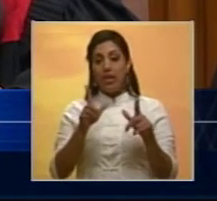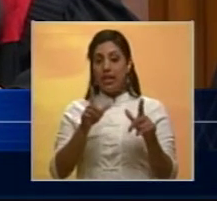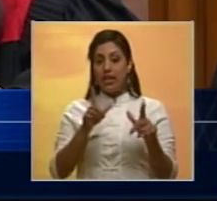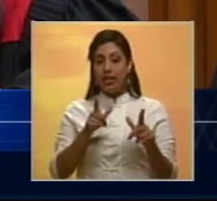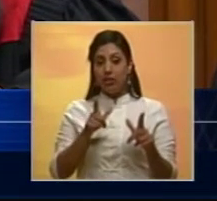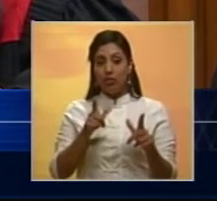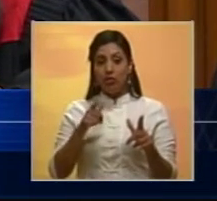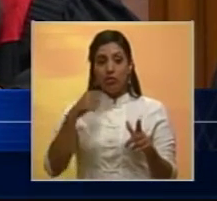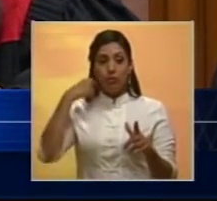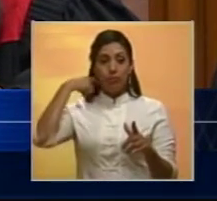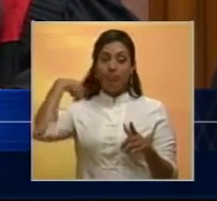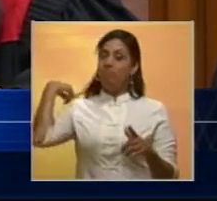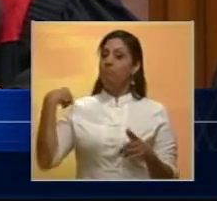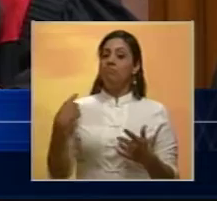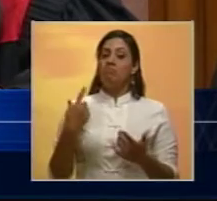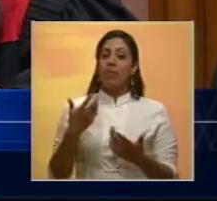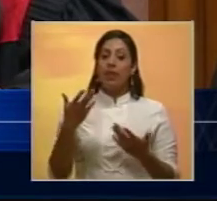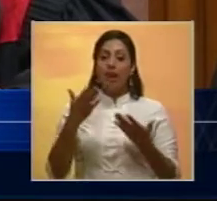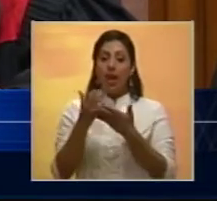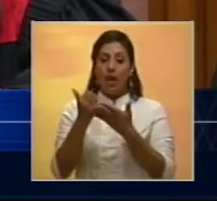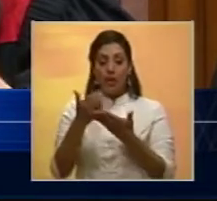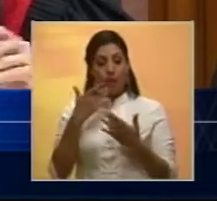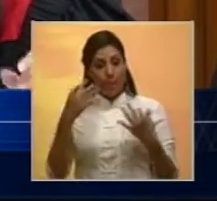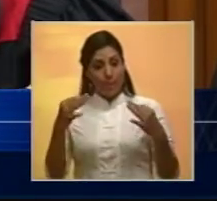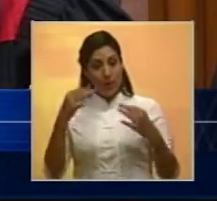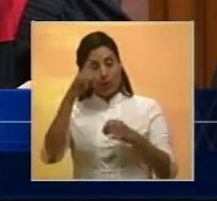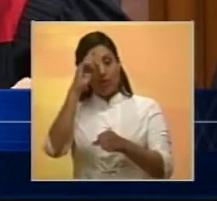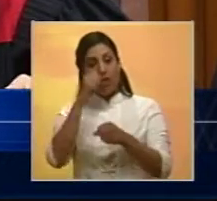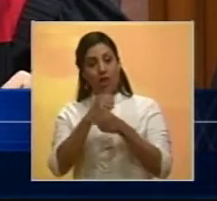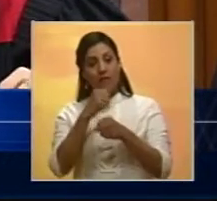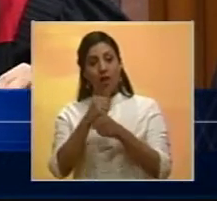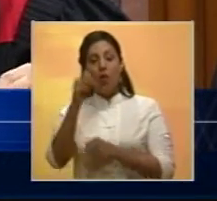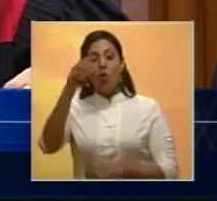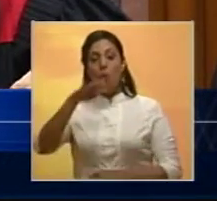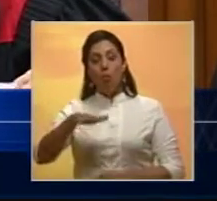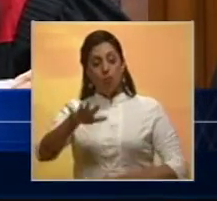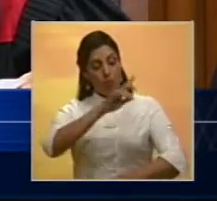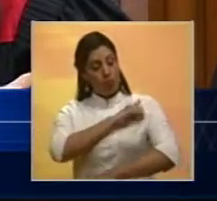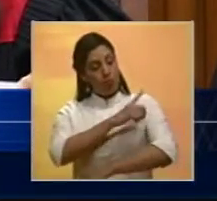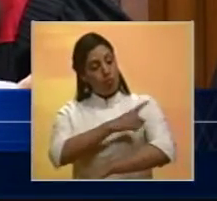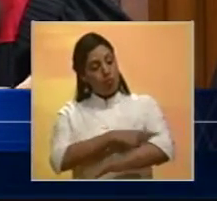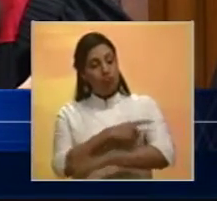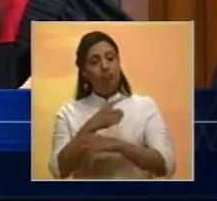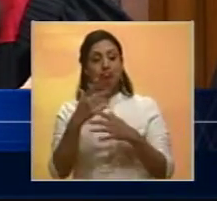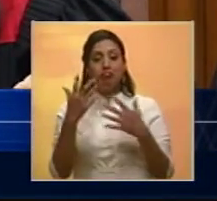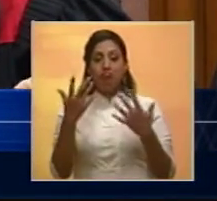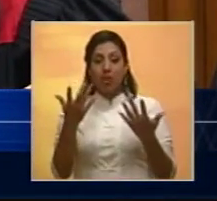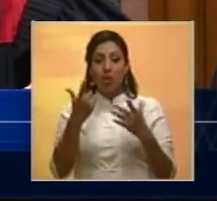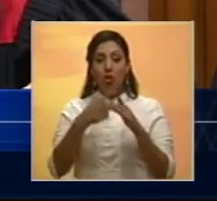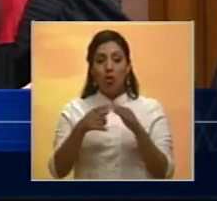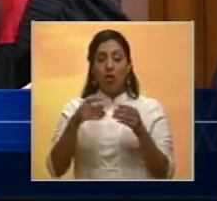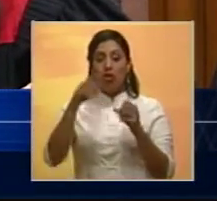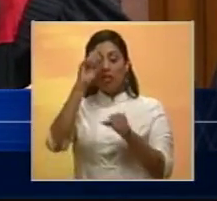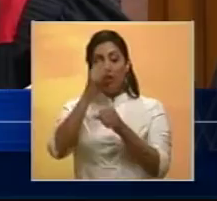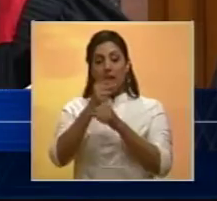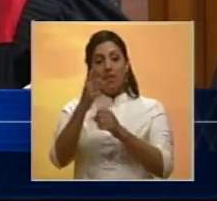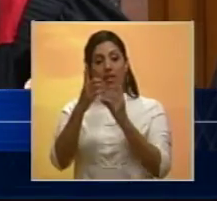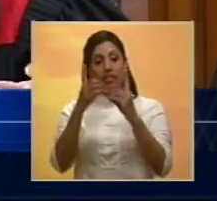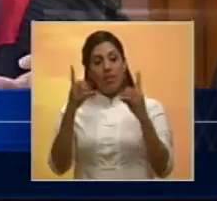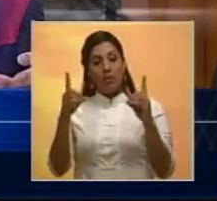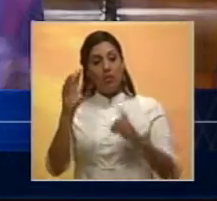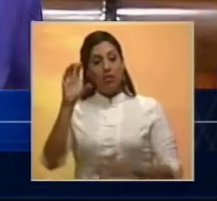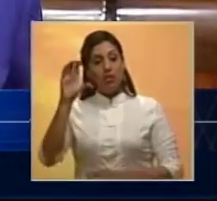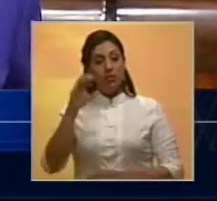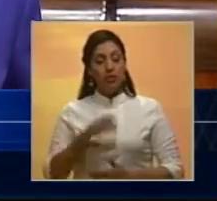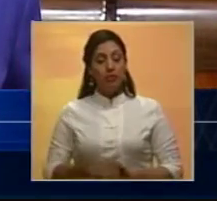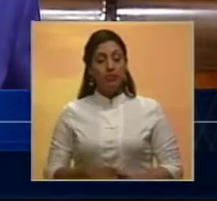indefectiblemente servirá para el normal funcionamiento del poder público y el desenvolvimiento de la vida democrática en el